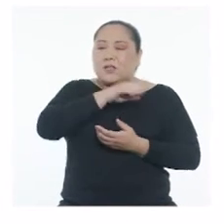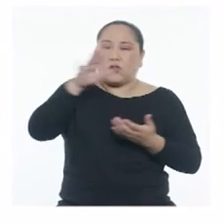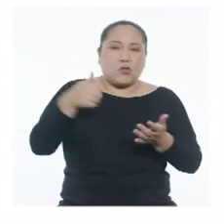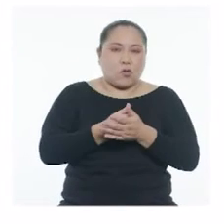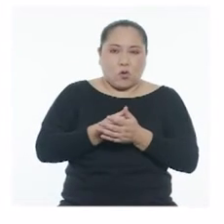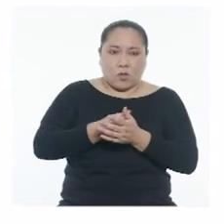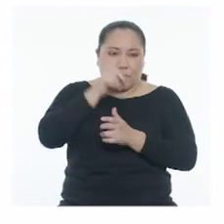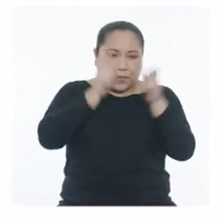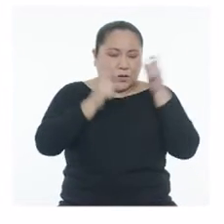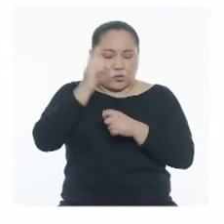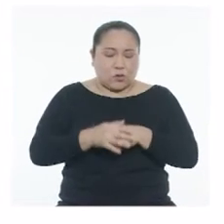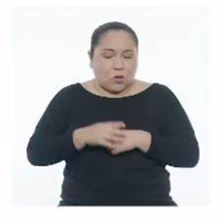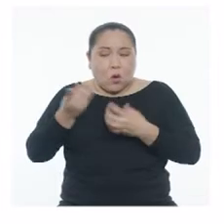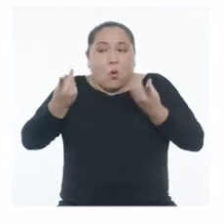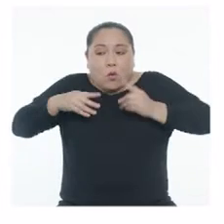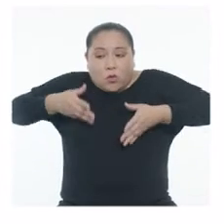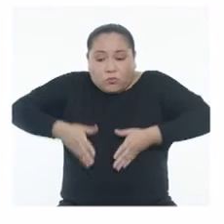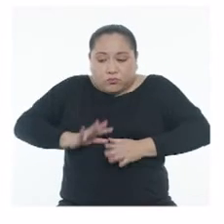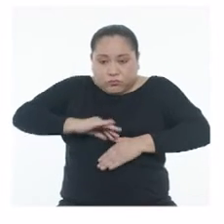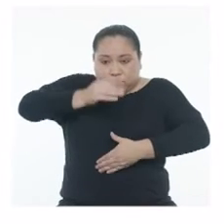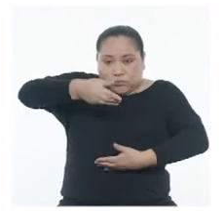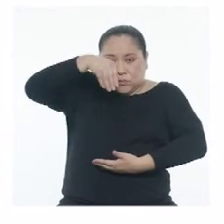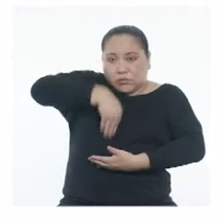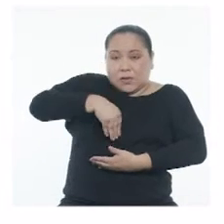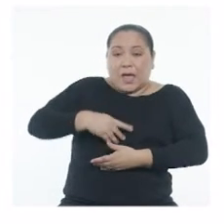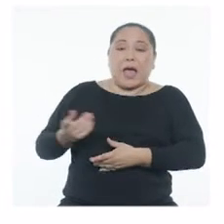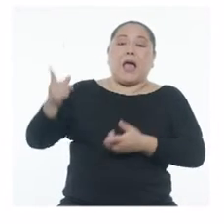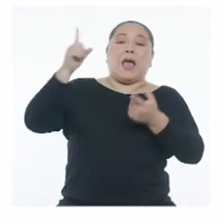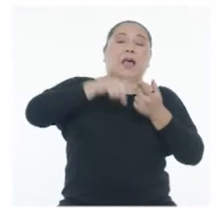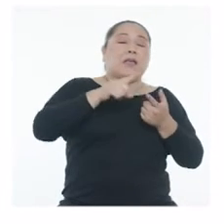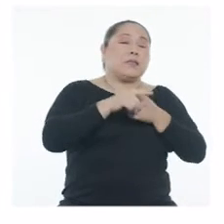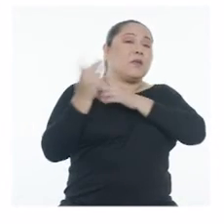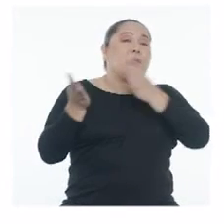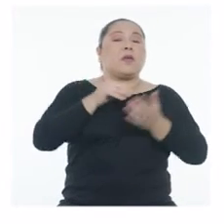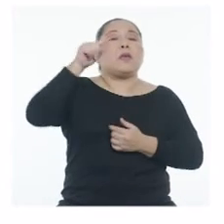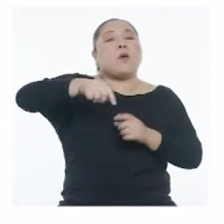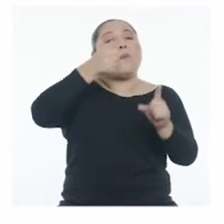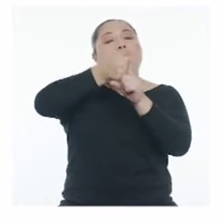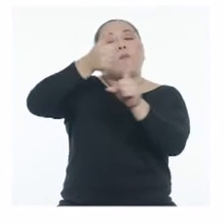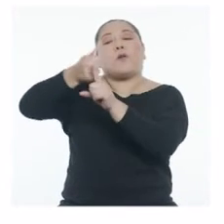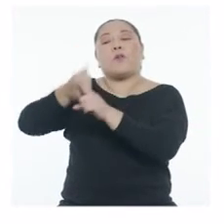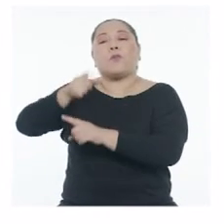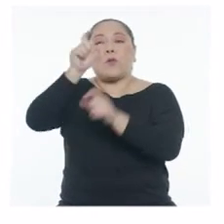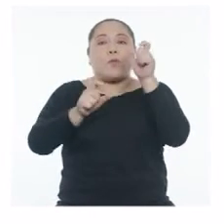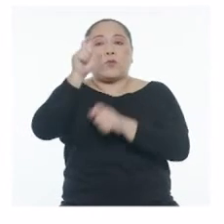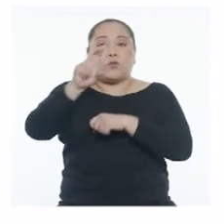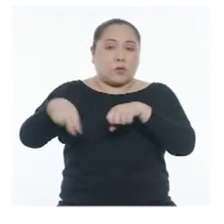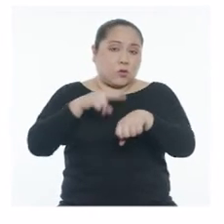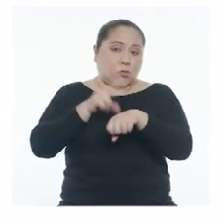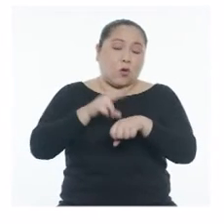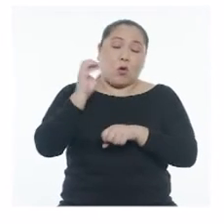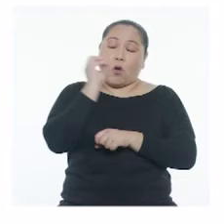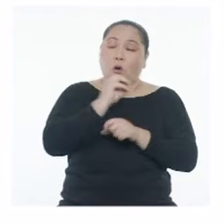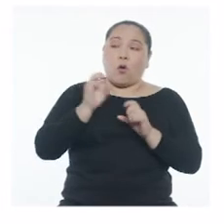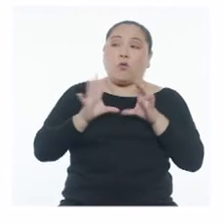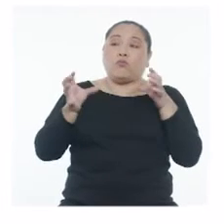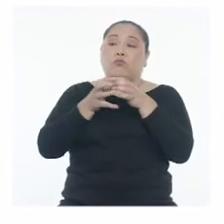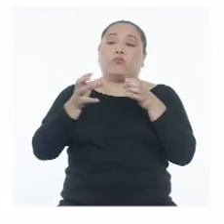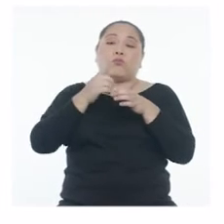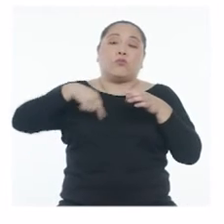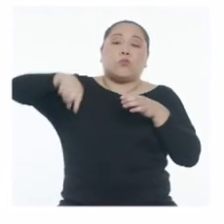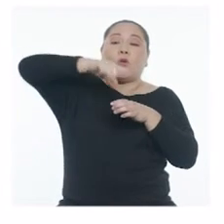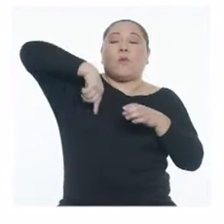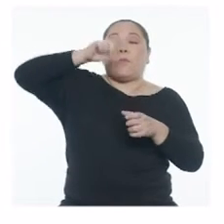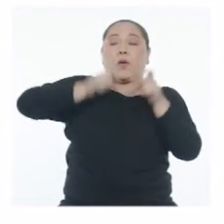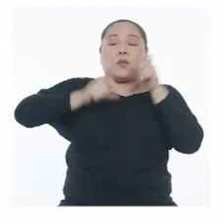es todo ser humano, desde su concepción hasta su muerte, considerado individual como persona natural o colectivamente